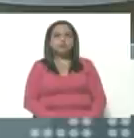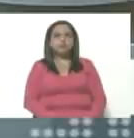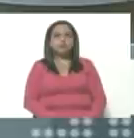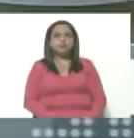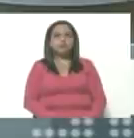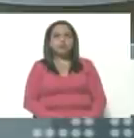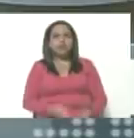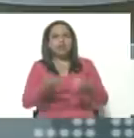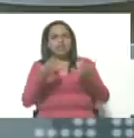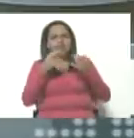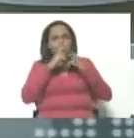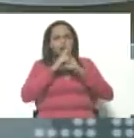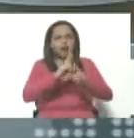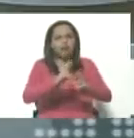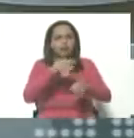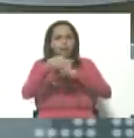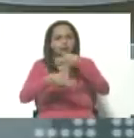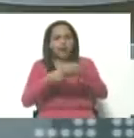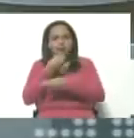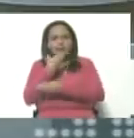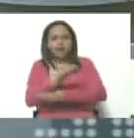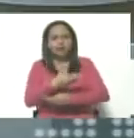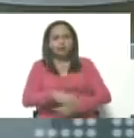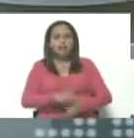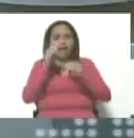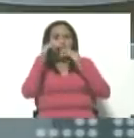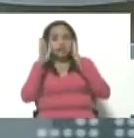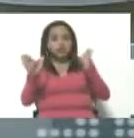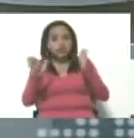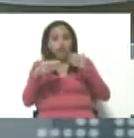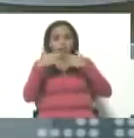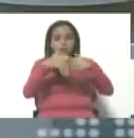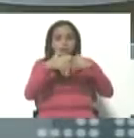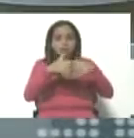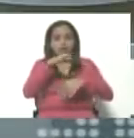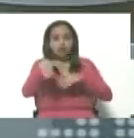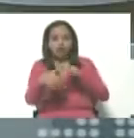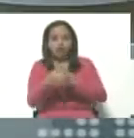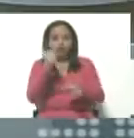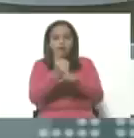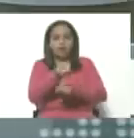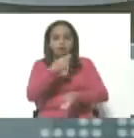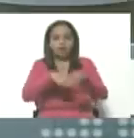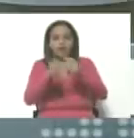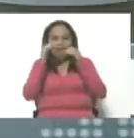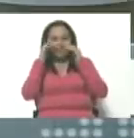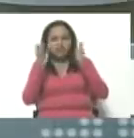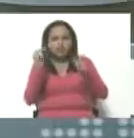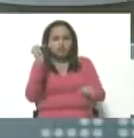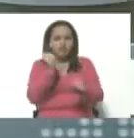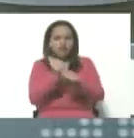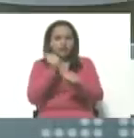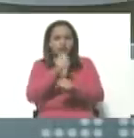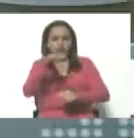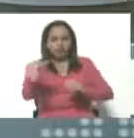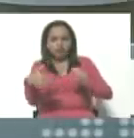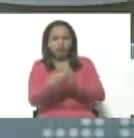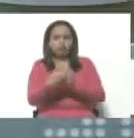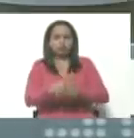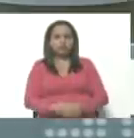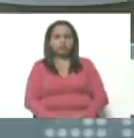Bueno, ya vamos a responder y a explicar bien. Atención empresarios, empresarias, comerciantes. Atención trabajadores,